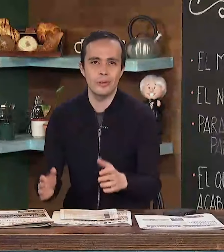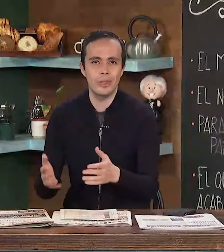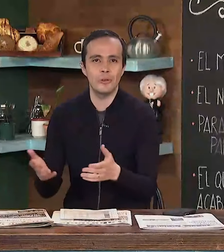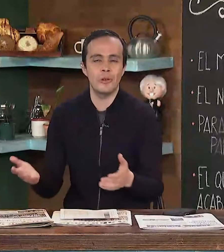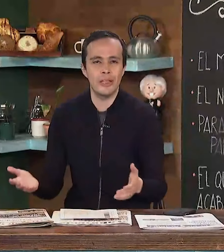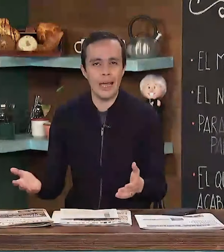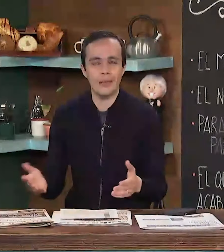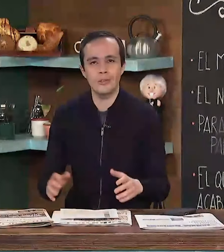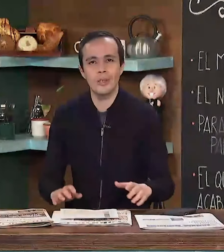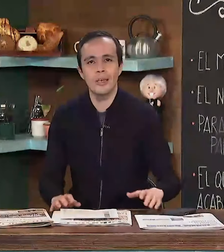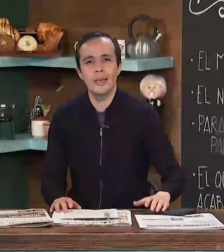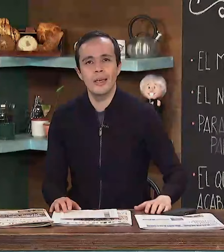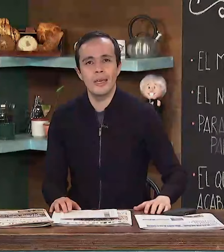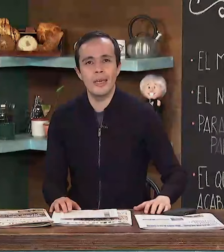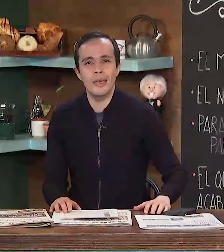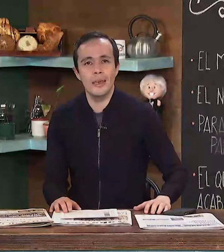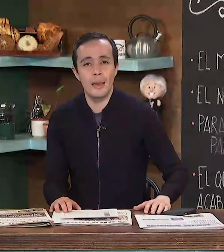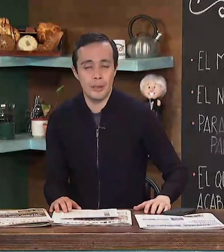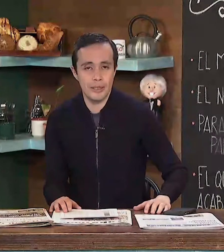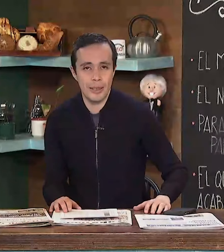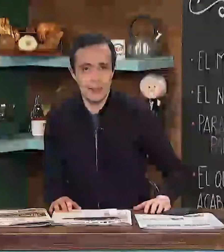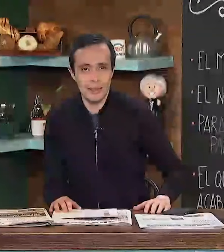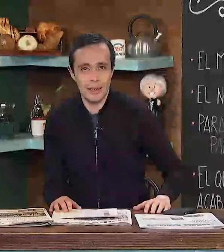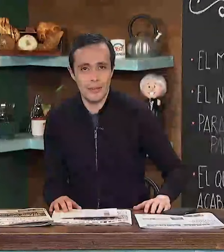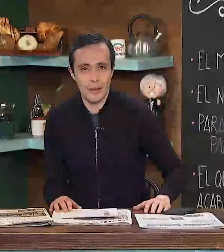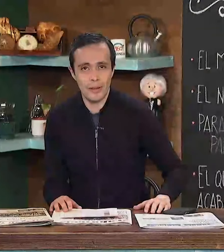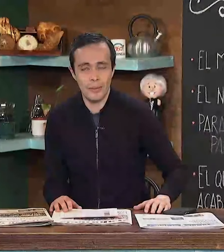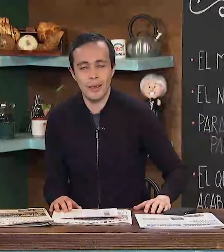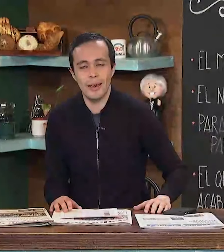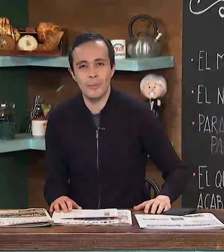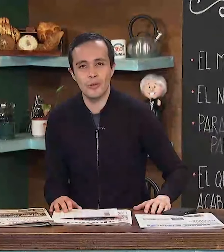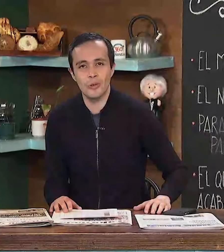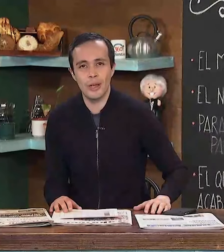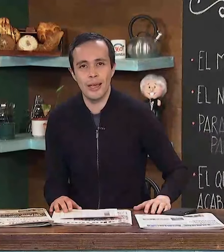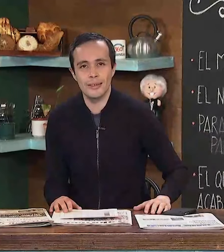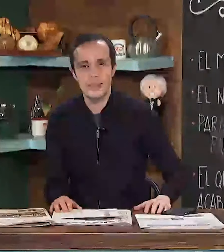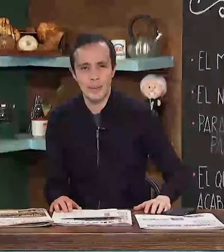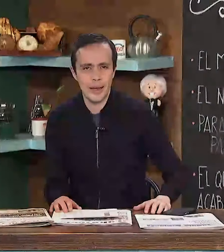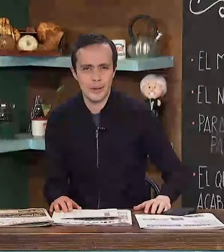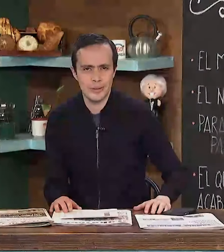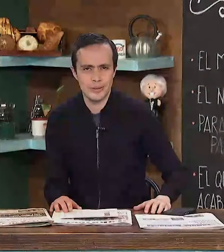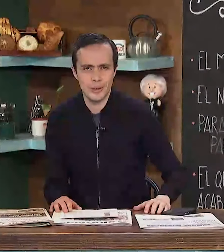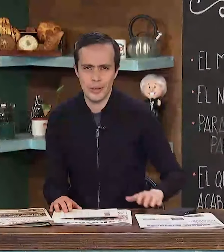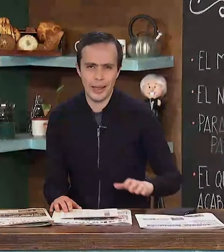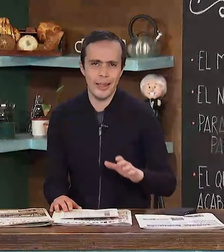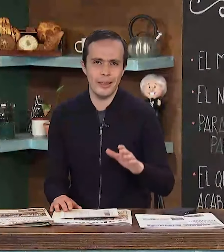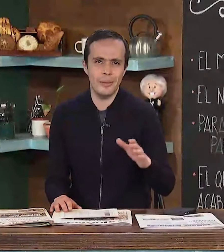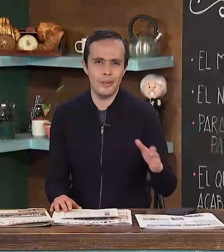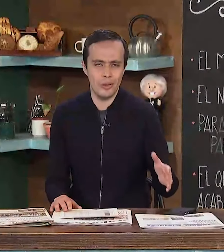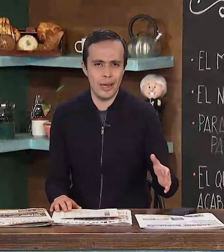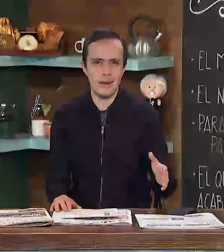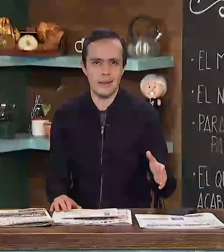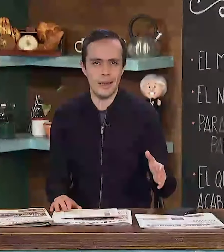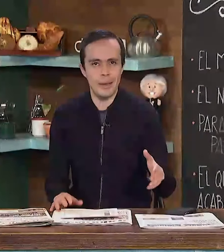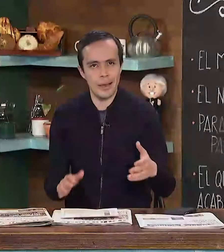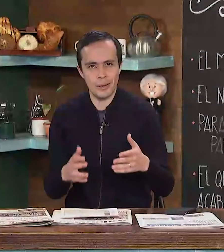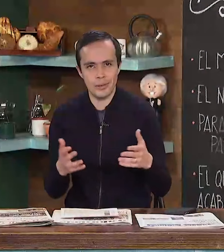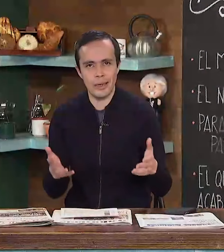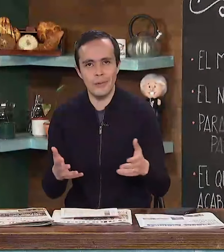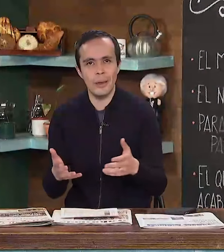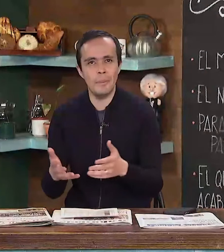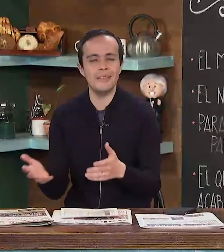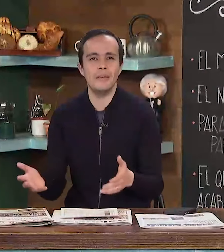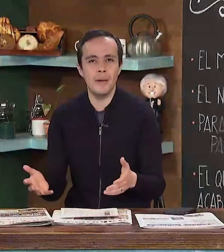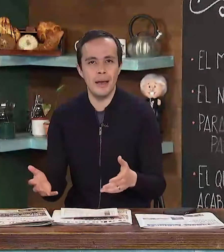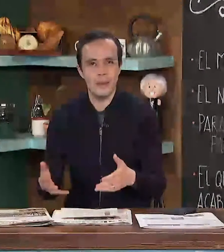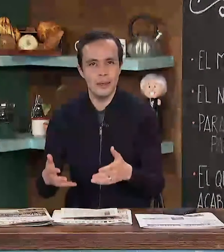pues son los autoritarios. Y el presidente se refirió también a la postura de Almagro. No deja de mencionar que Almagro